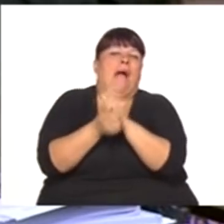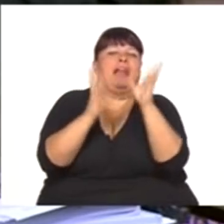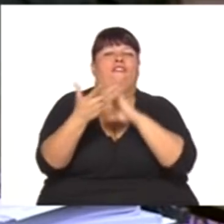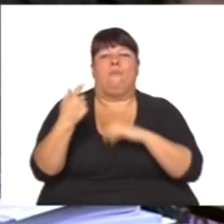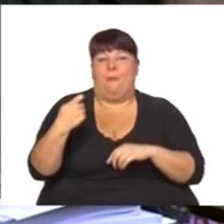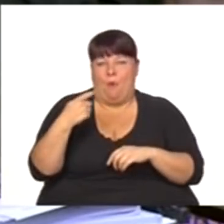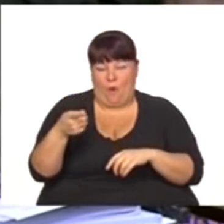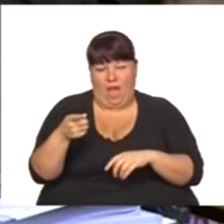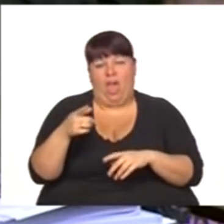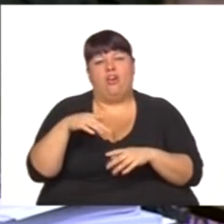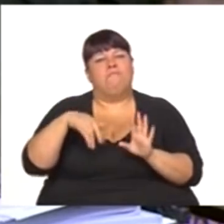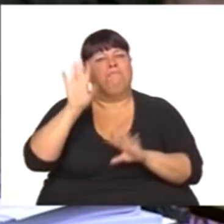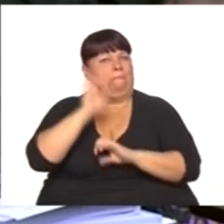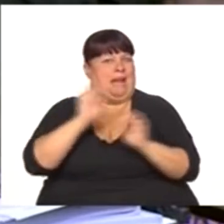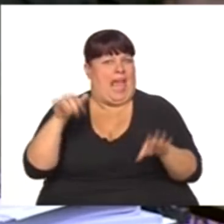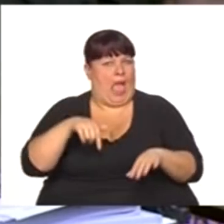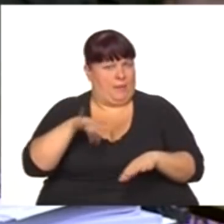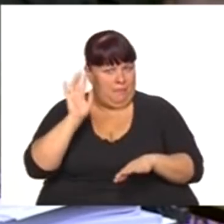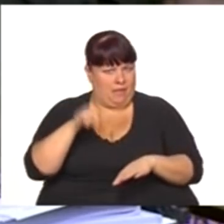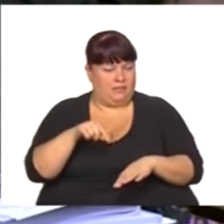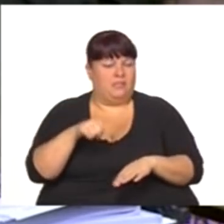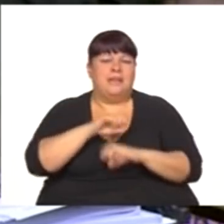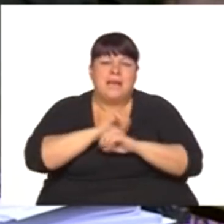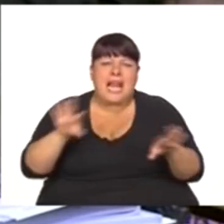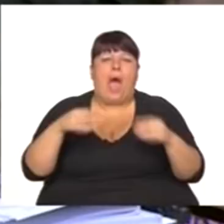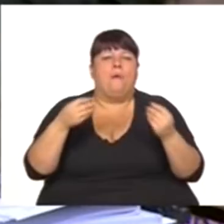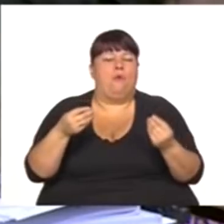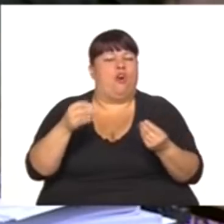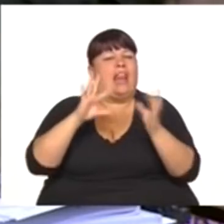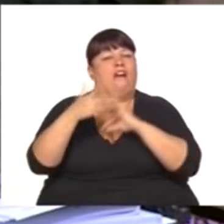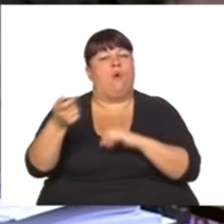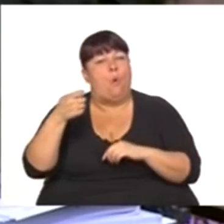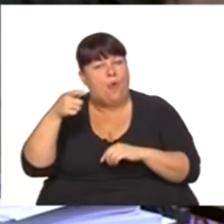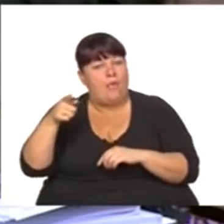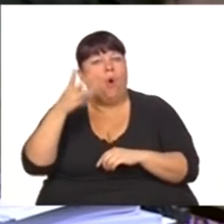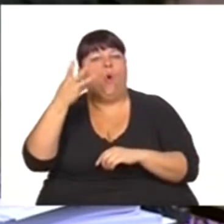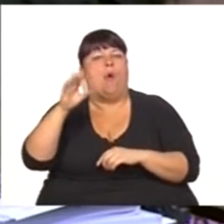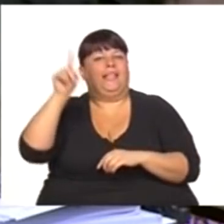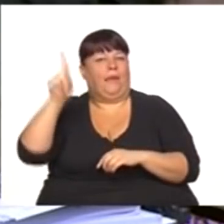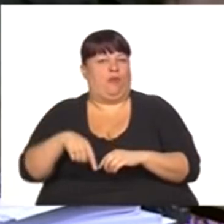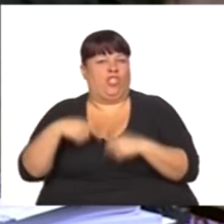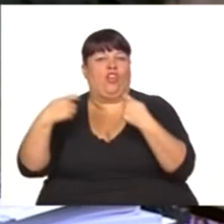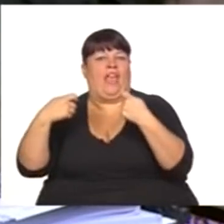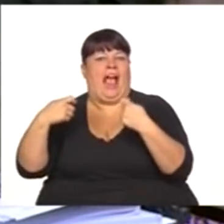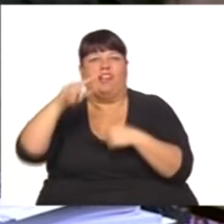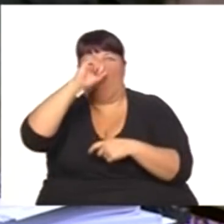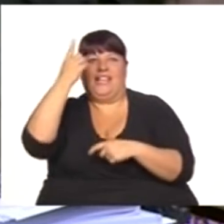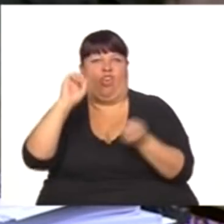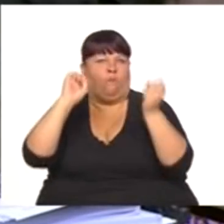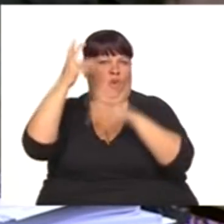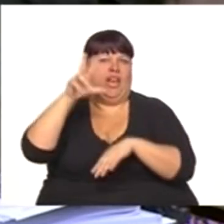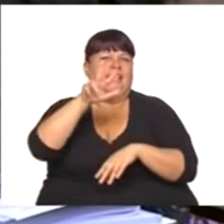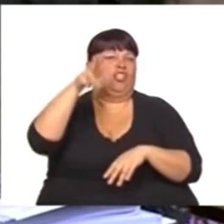sistema previsional es muchísimo más grave. Es muchísimo más grave porque el sistema previsional es el 40% del gasto de cualquier Estado moderno,